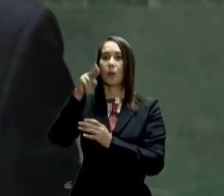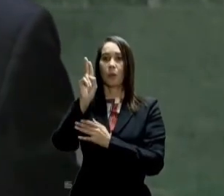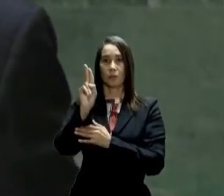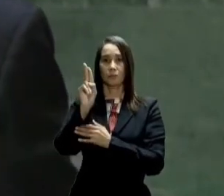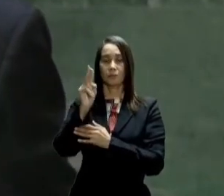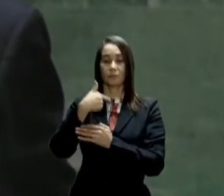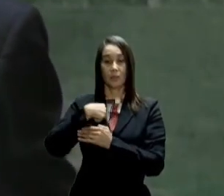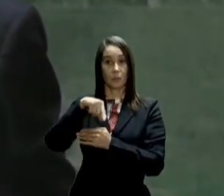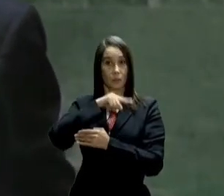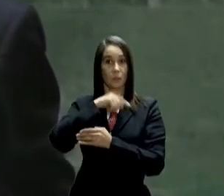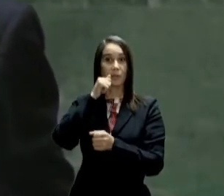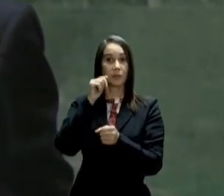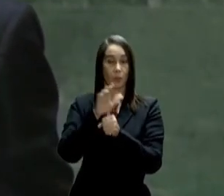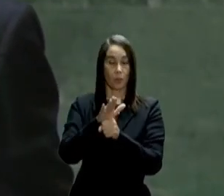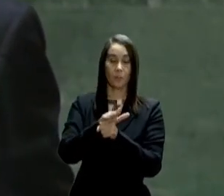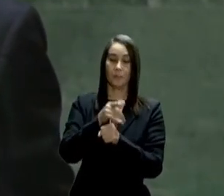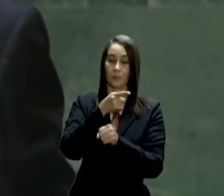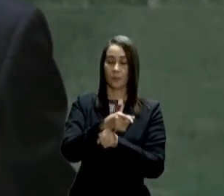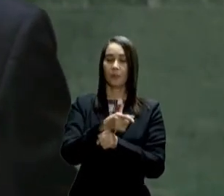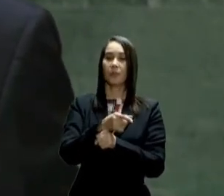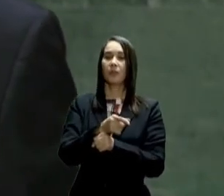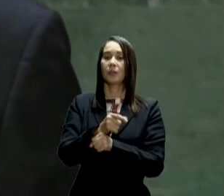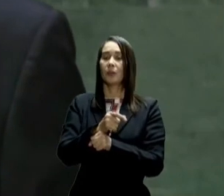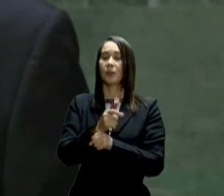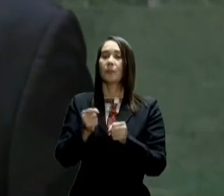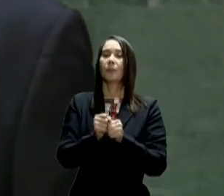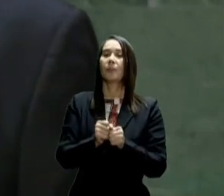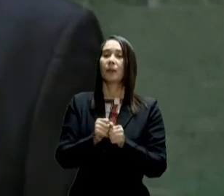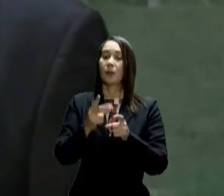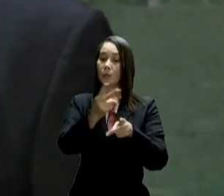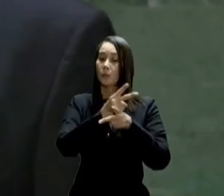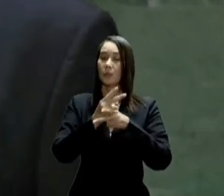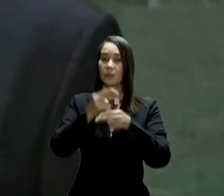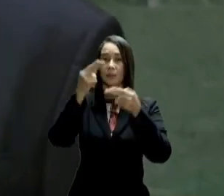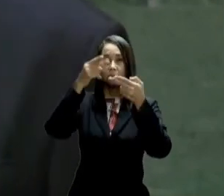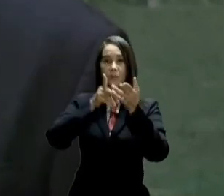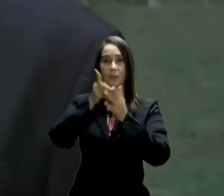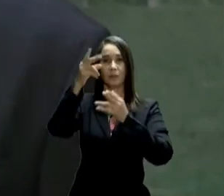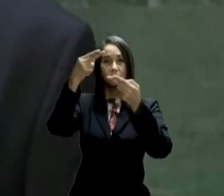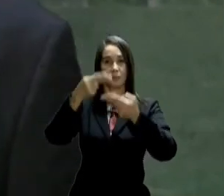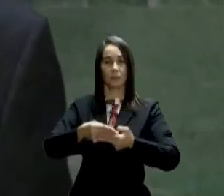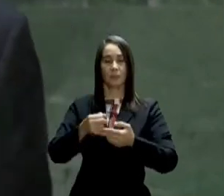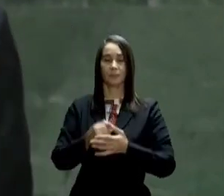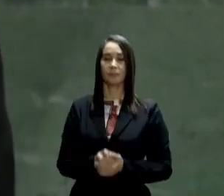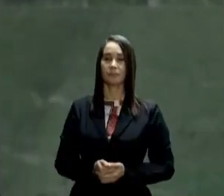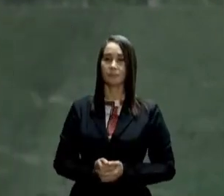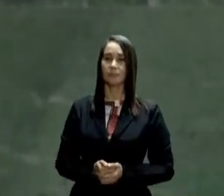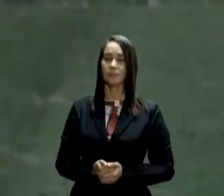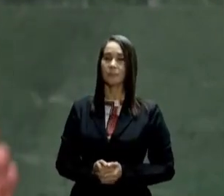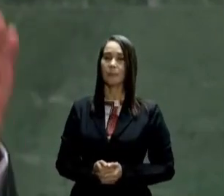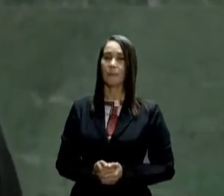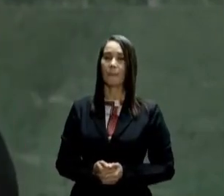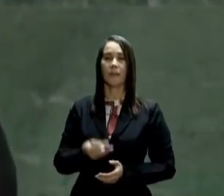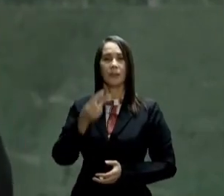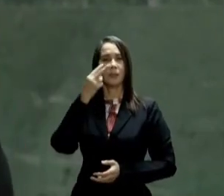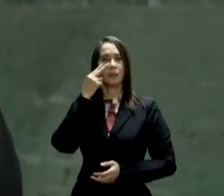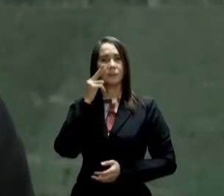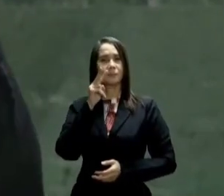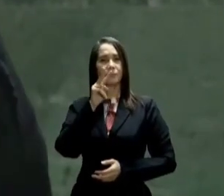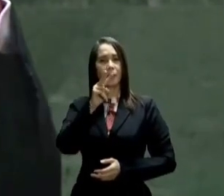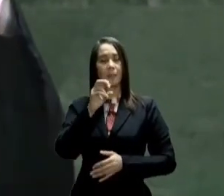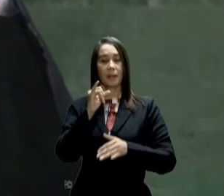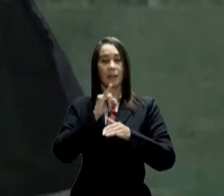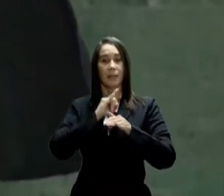firme compromiso con la defensa de los derechos humanos. Distinguidos colegas, al observar la isla